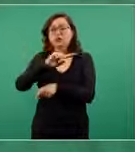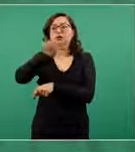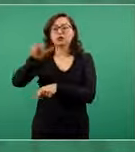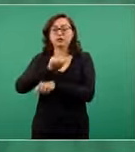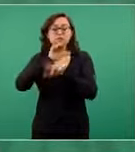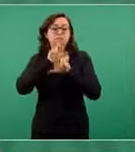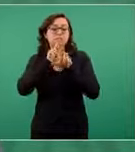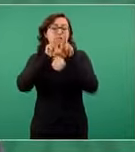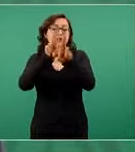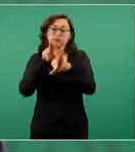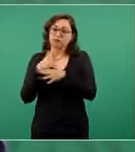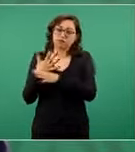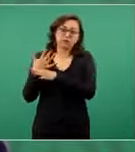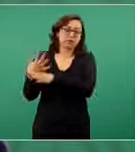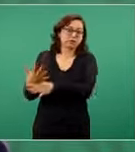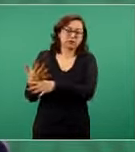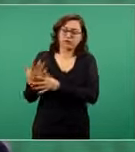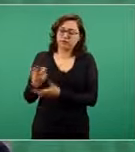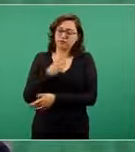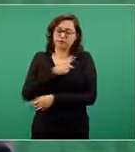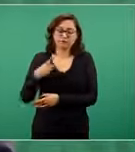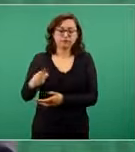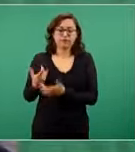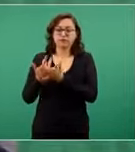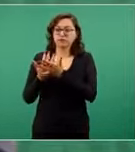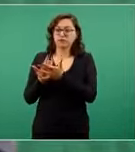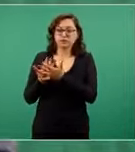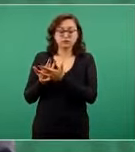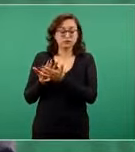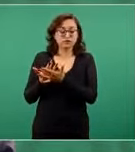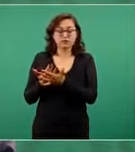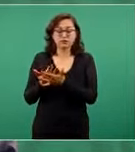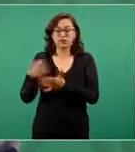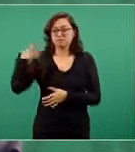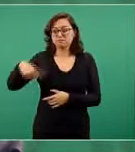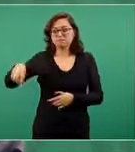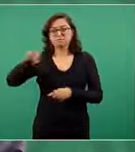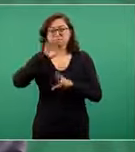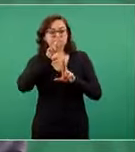¿Qué fue lo que falló y